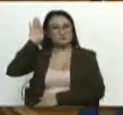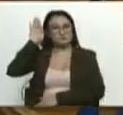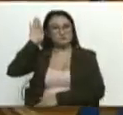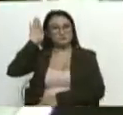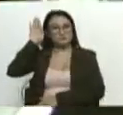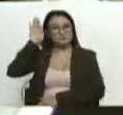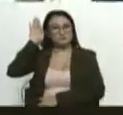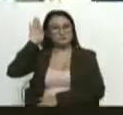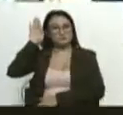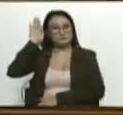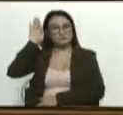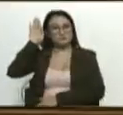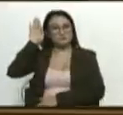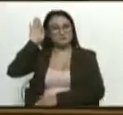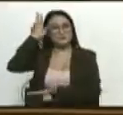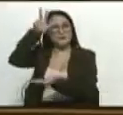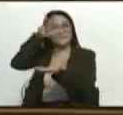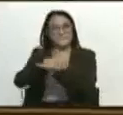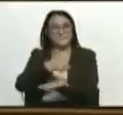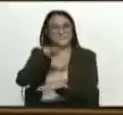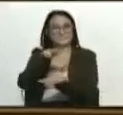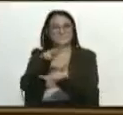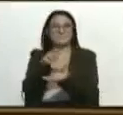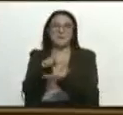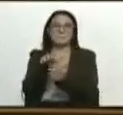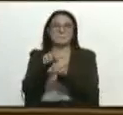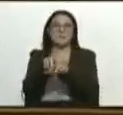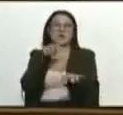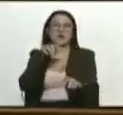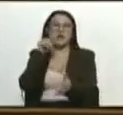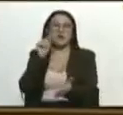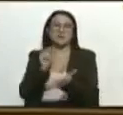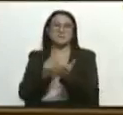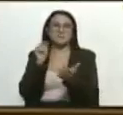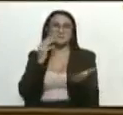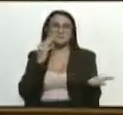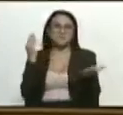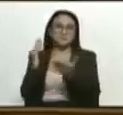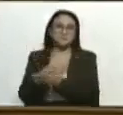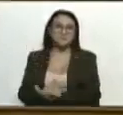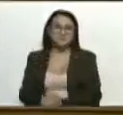costumbre. Queda aprobado por mayoría calificada.